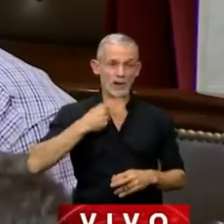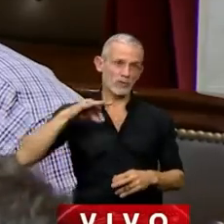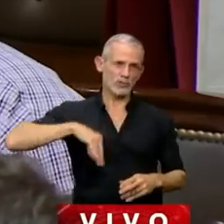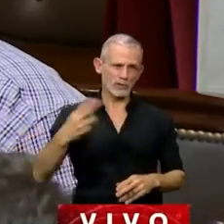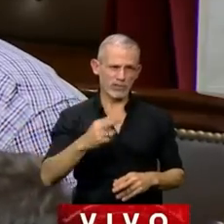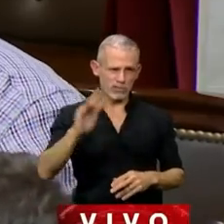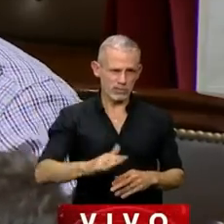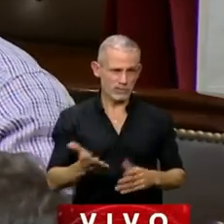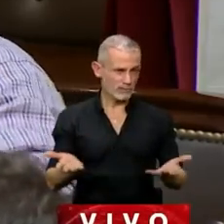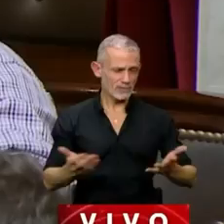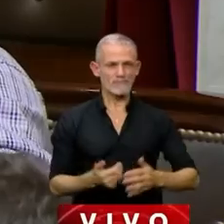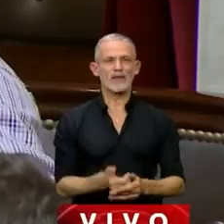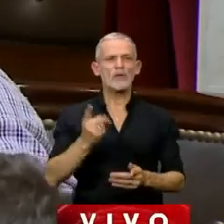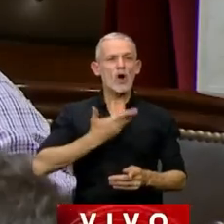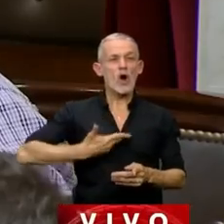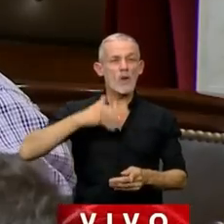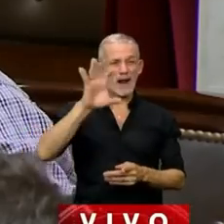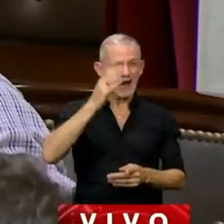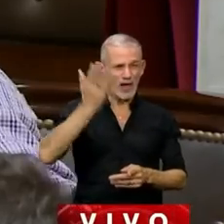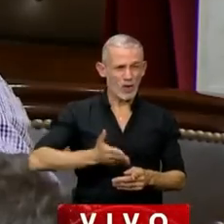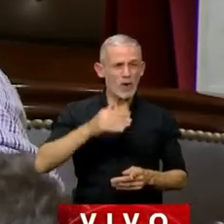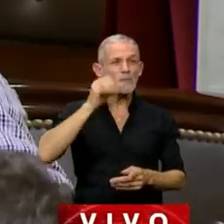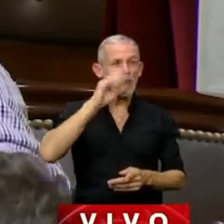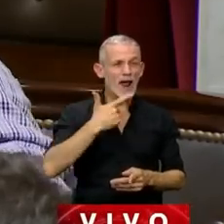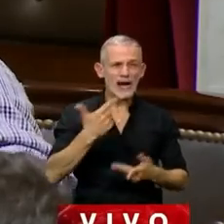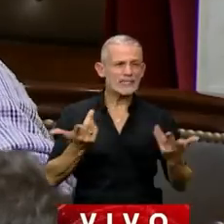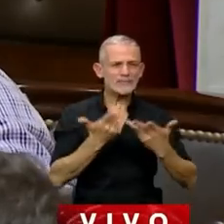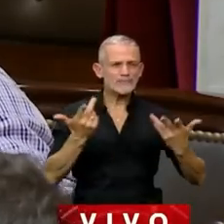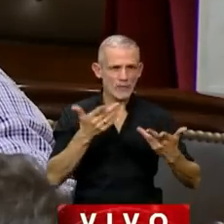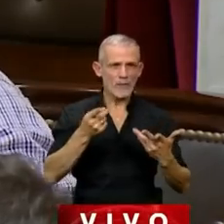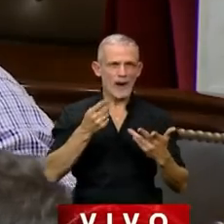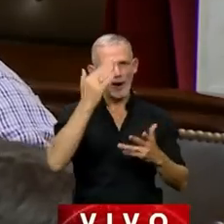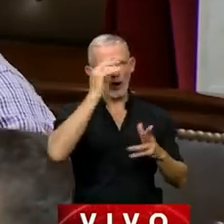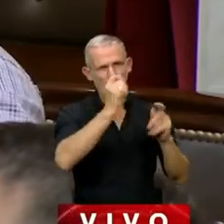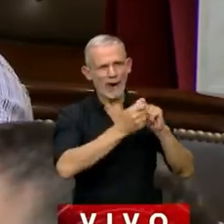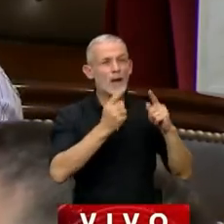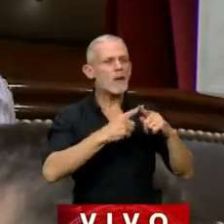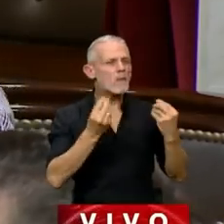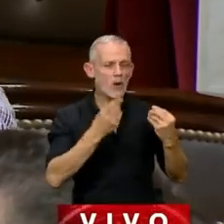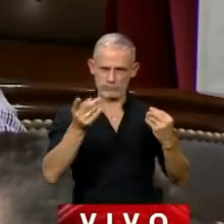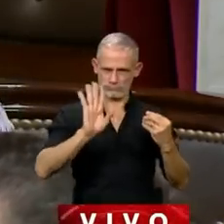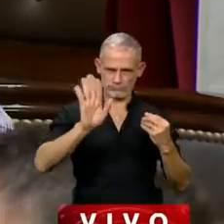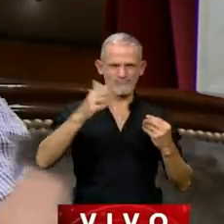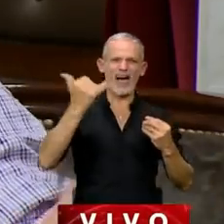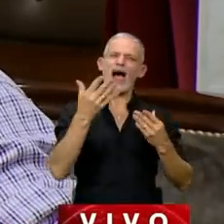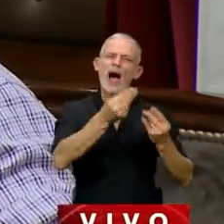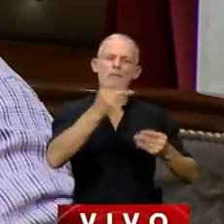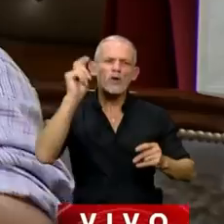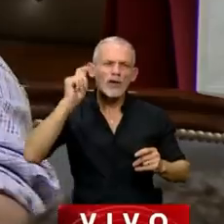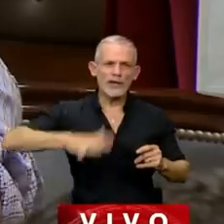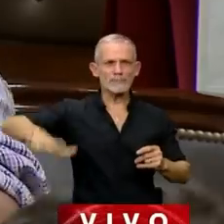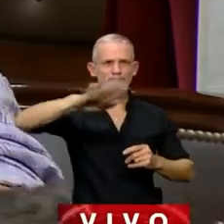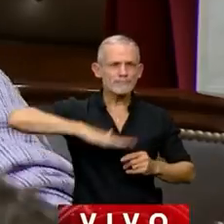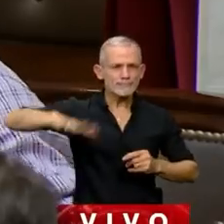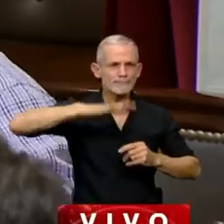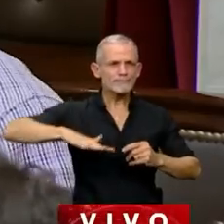salarios. Pero el gobernador no lo hace esto solo, sino que cuenta con el apoyo de